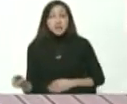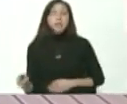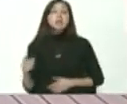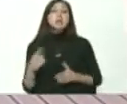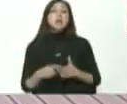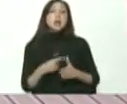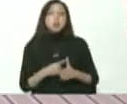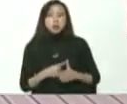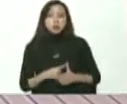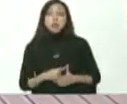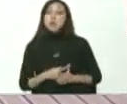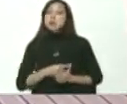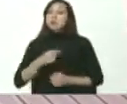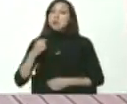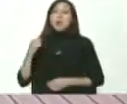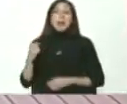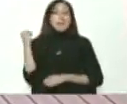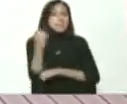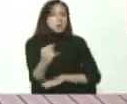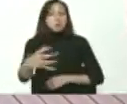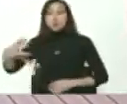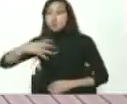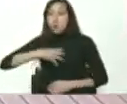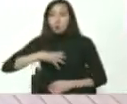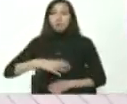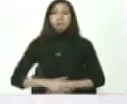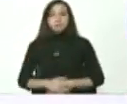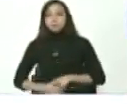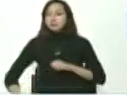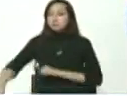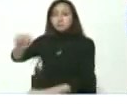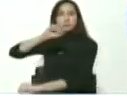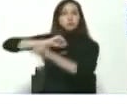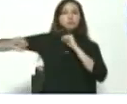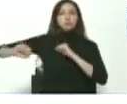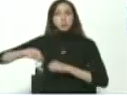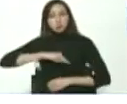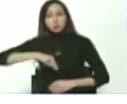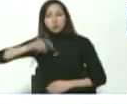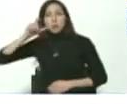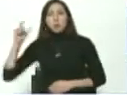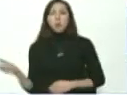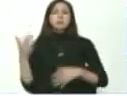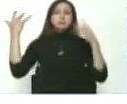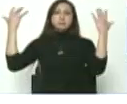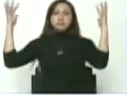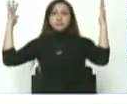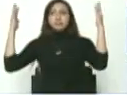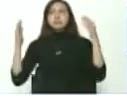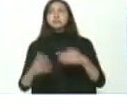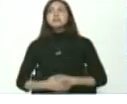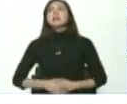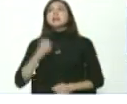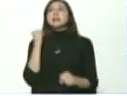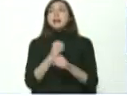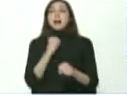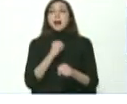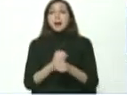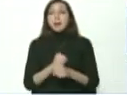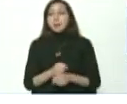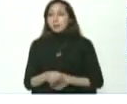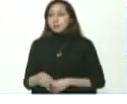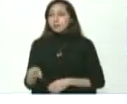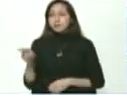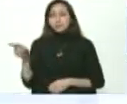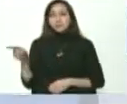hace invencible. Somos el pueblo de los invencibles. Bueno, felicidades, pues, al trabajo. Eduardo